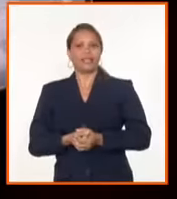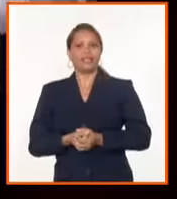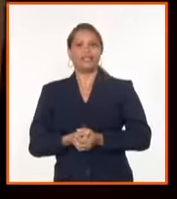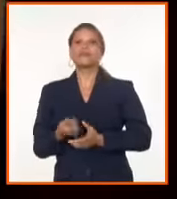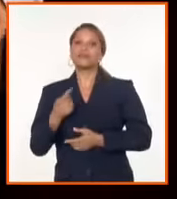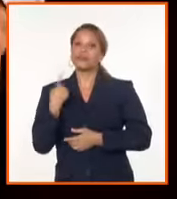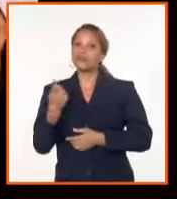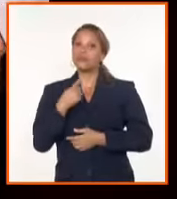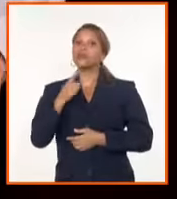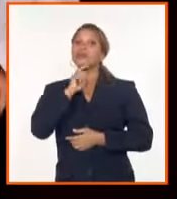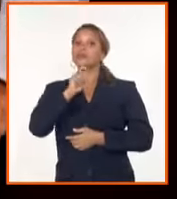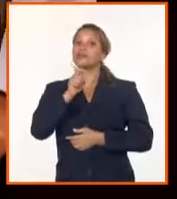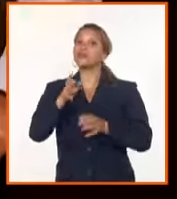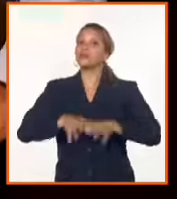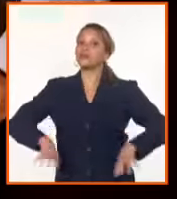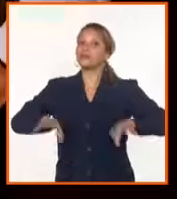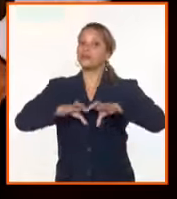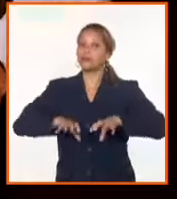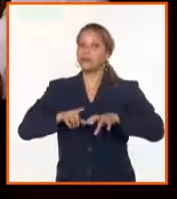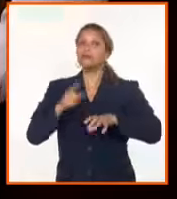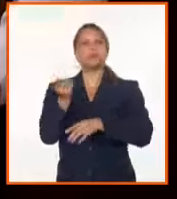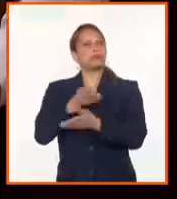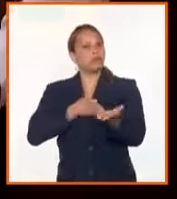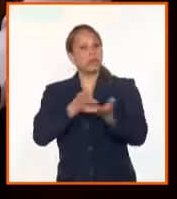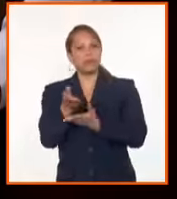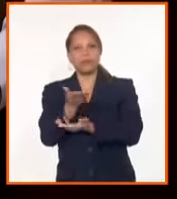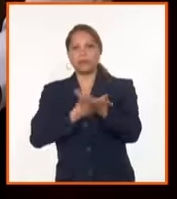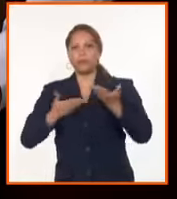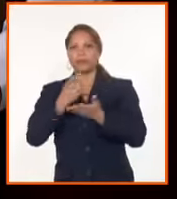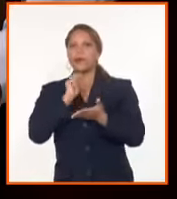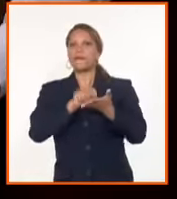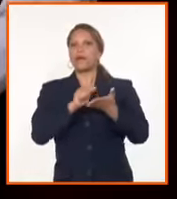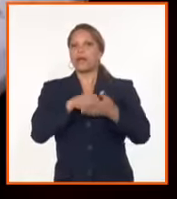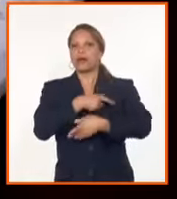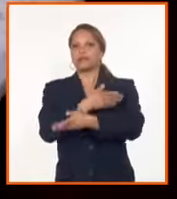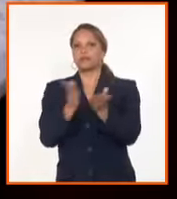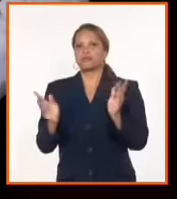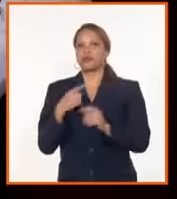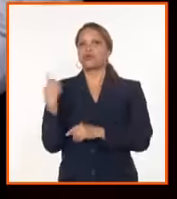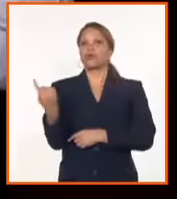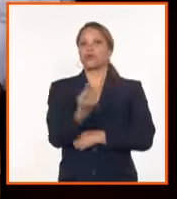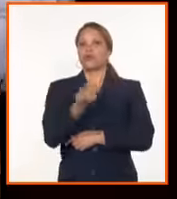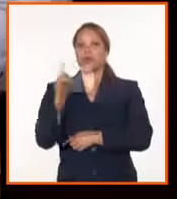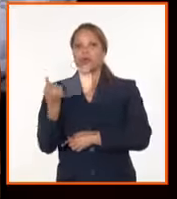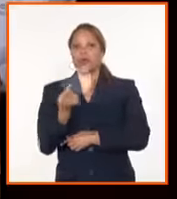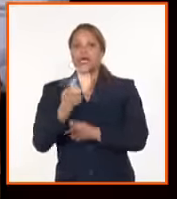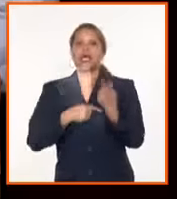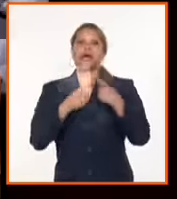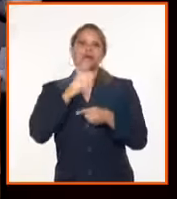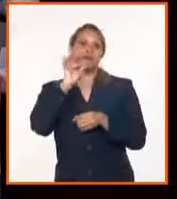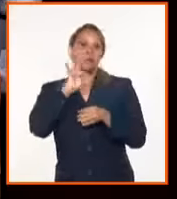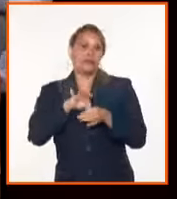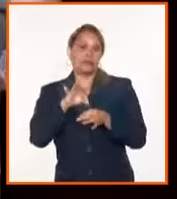una situación muy difícil, pero seguimos compartiendo una canasta básica con todos, incluso con los que no les hace falta.